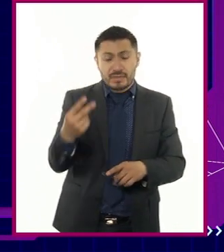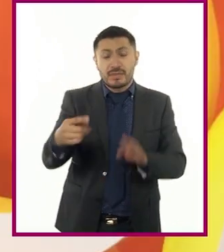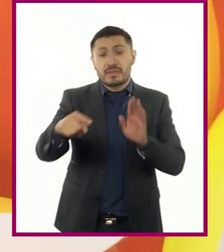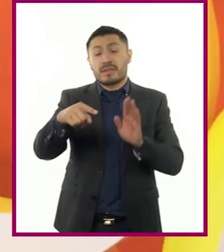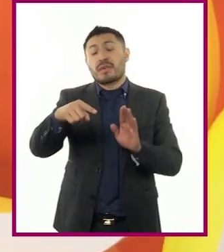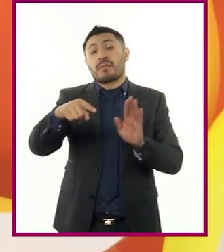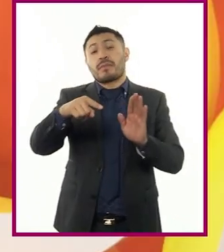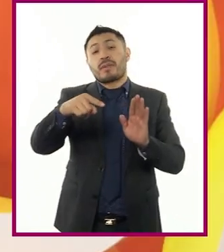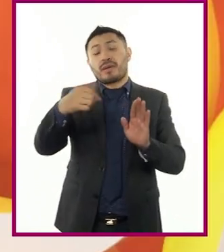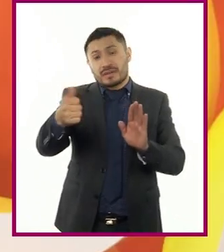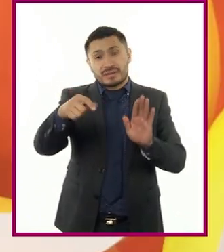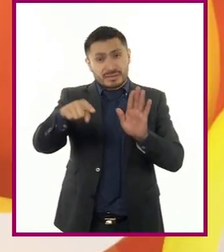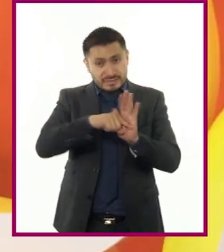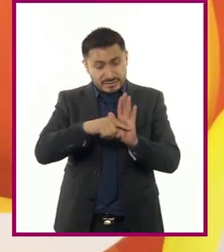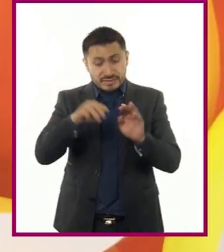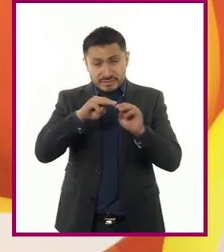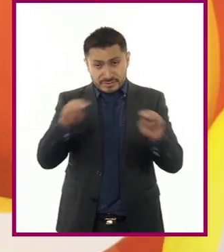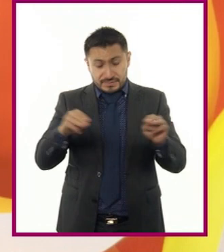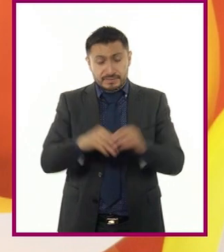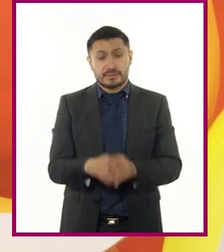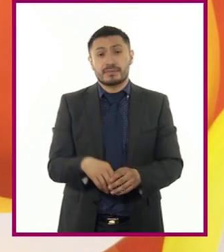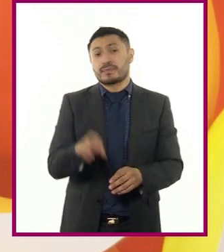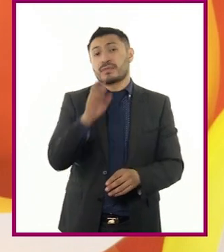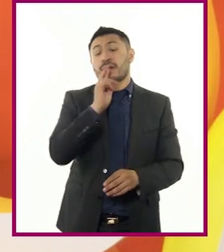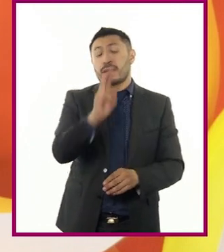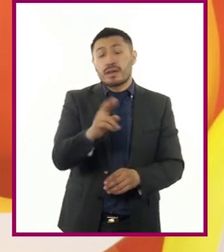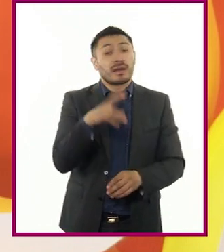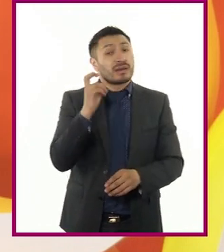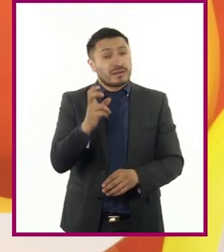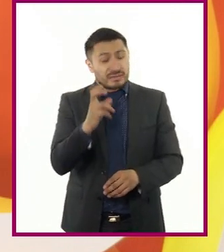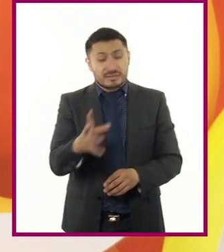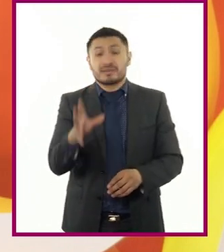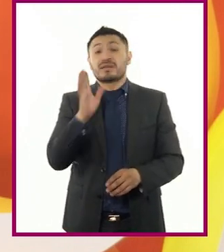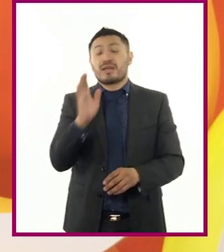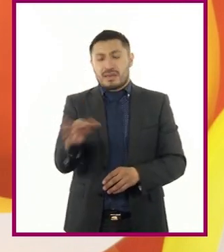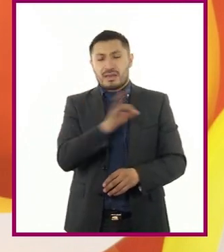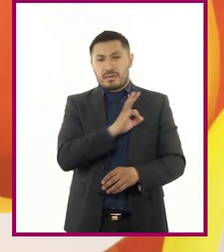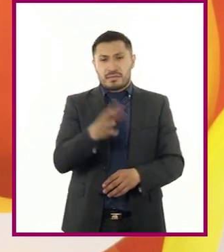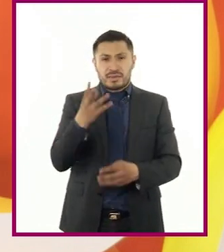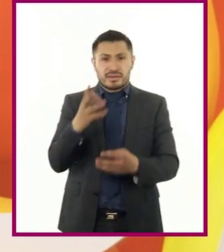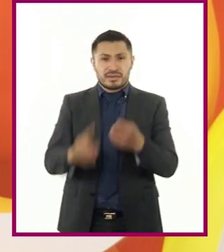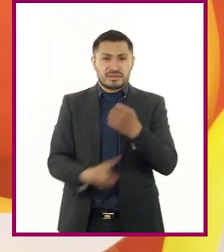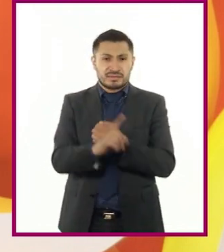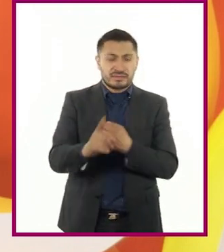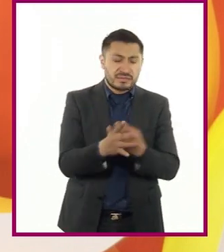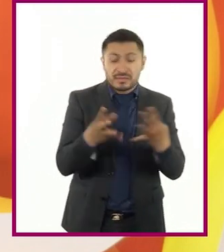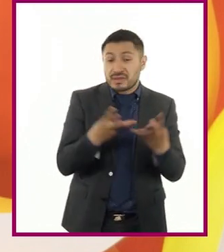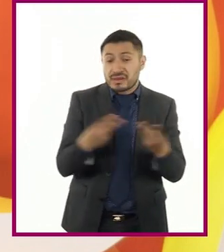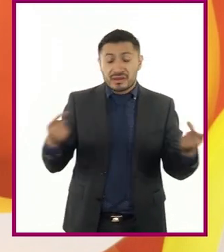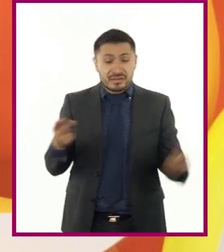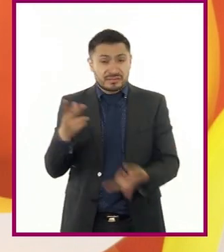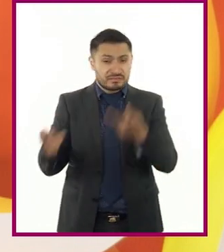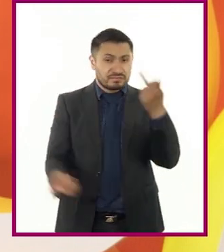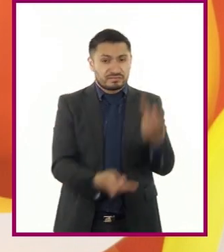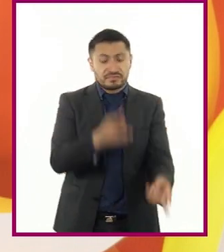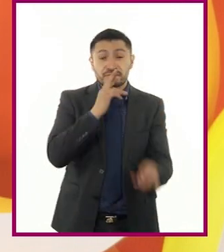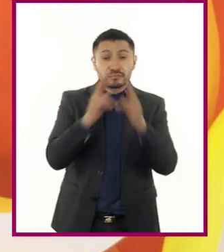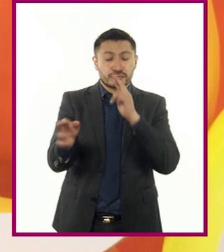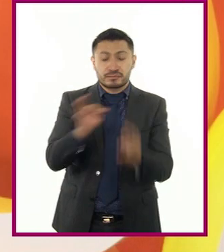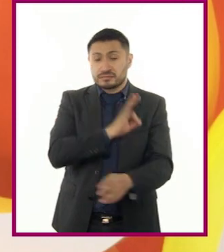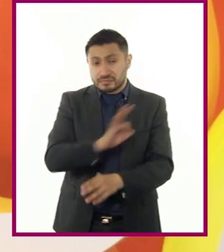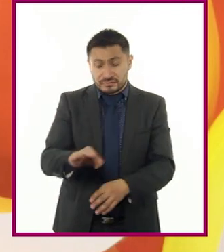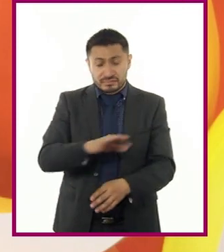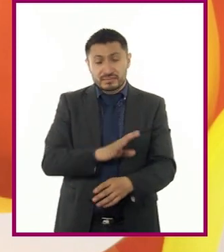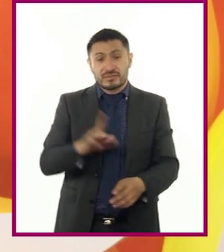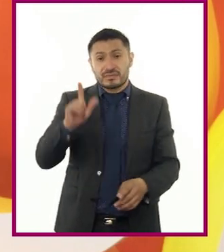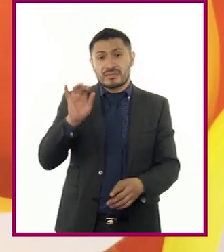metros. Con el resultado obtenido, ya es posible responder a las preguntas planteadas. La longitud de onda ya está